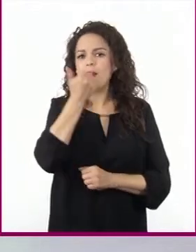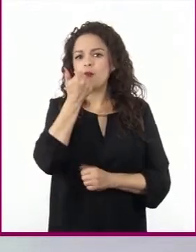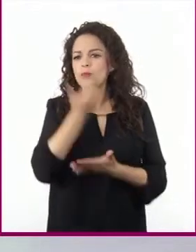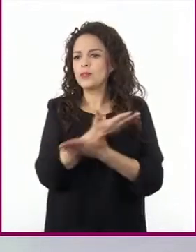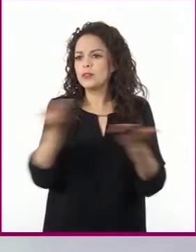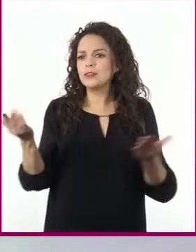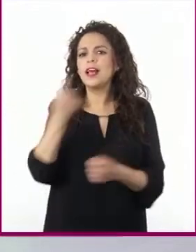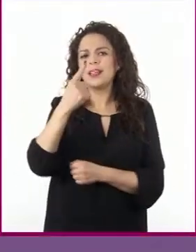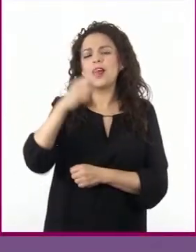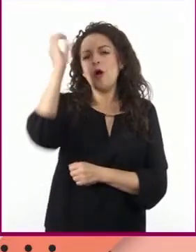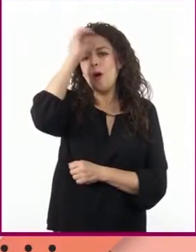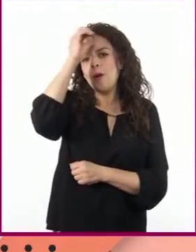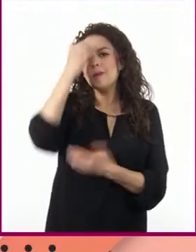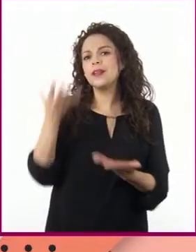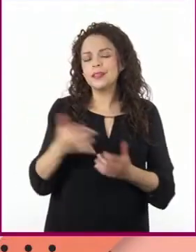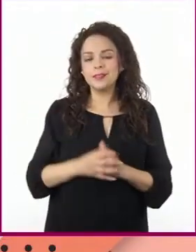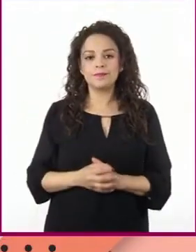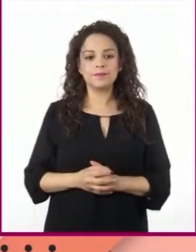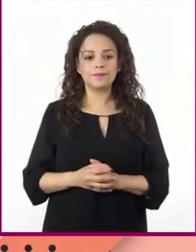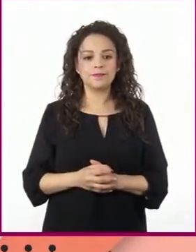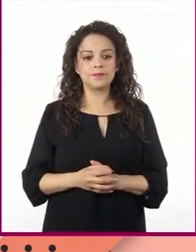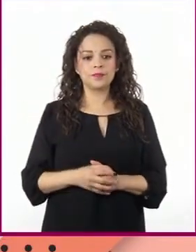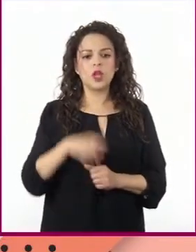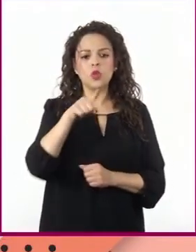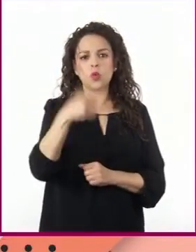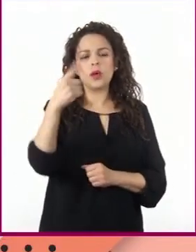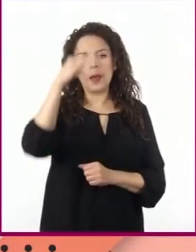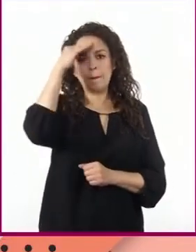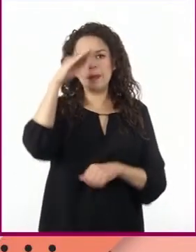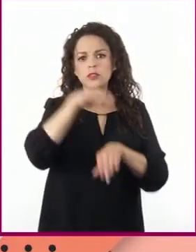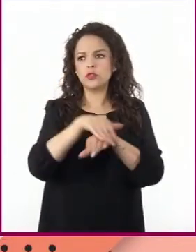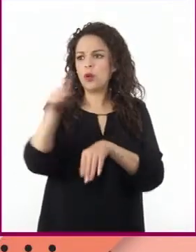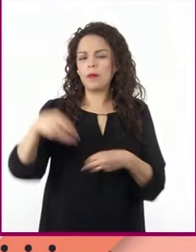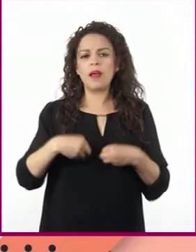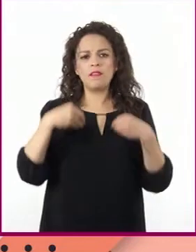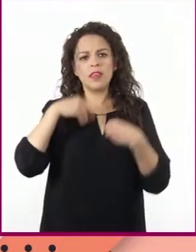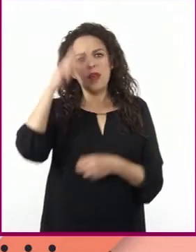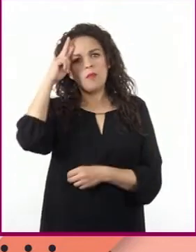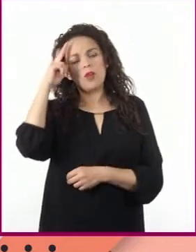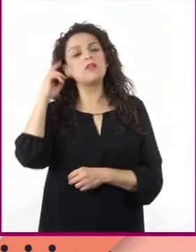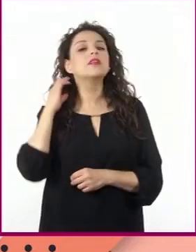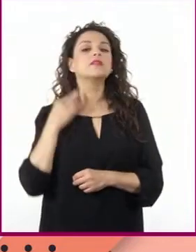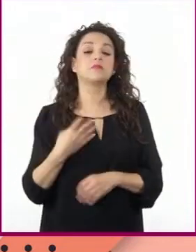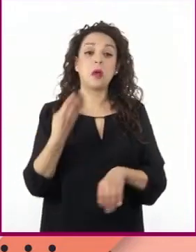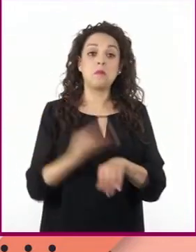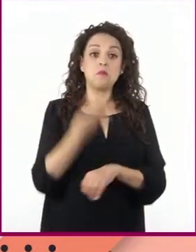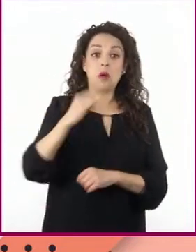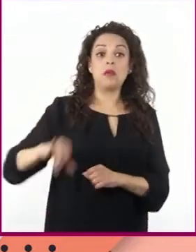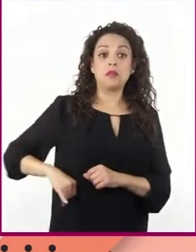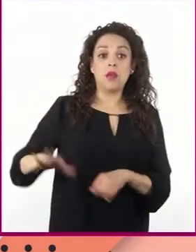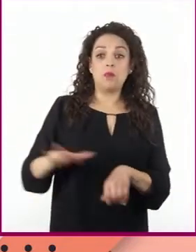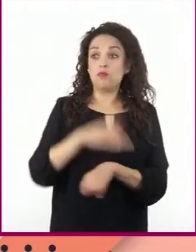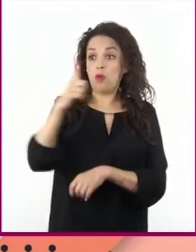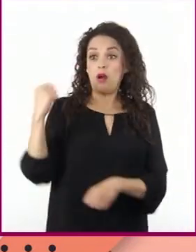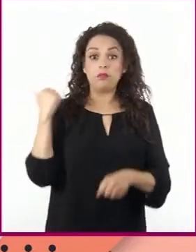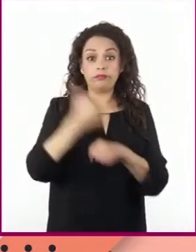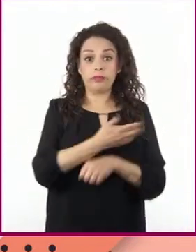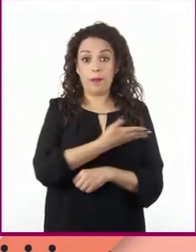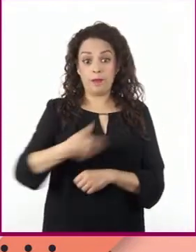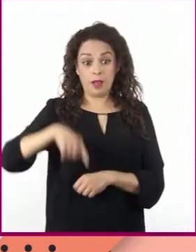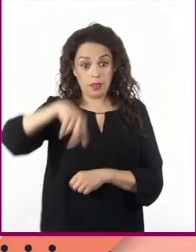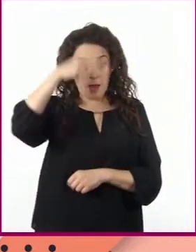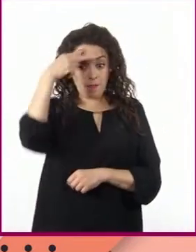de este personaje. ¿Qué piensas sobre la vida de Porfirio Díaz? Que es muy interesante, ya que fue presidente de